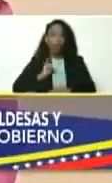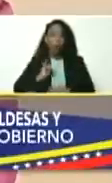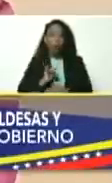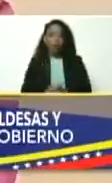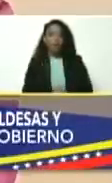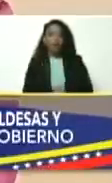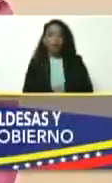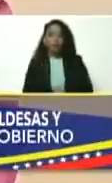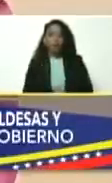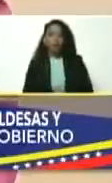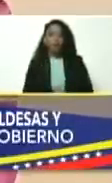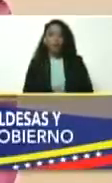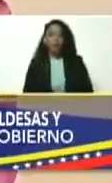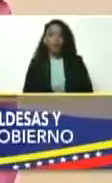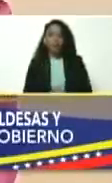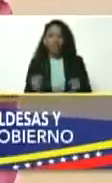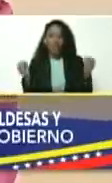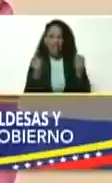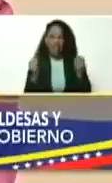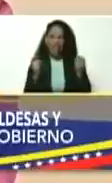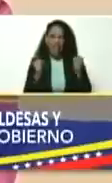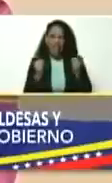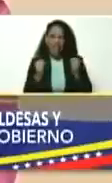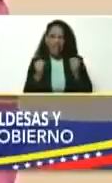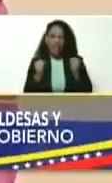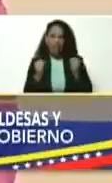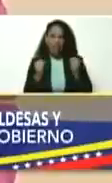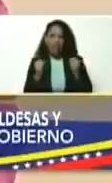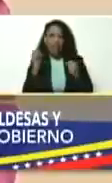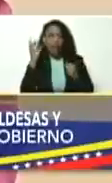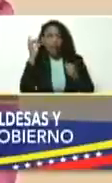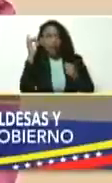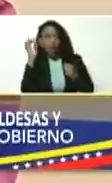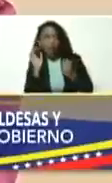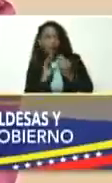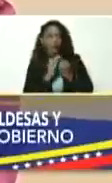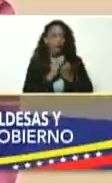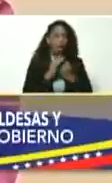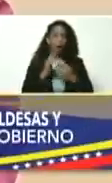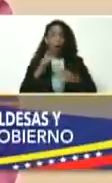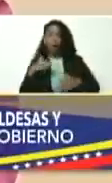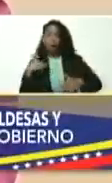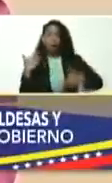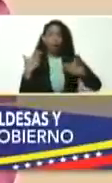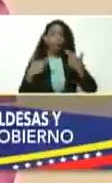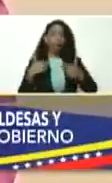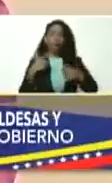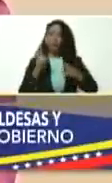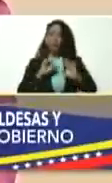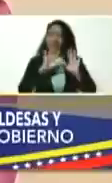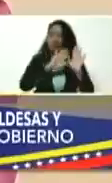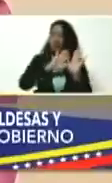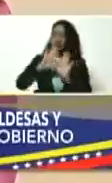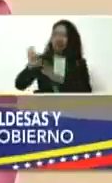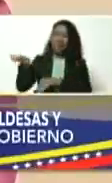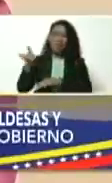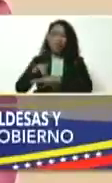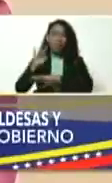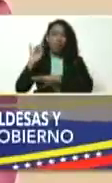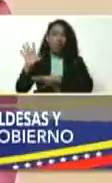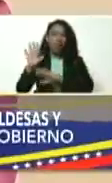de la prepotencia del pan taller ismo dejar atrás los métodos